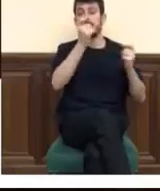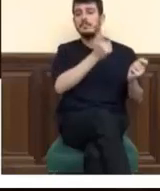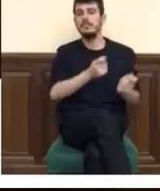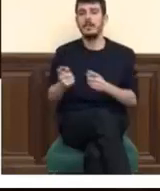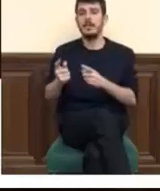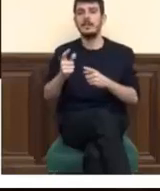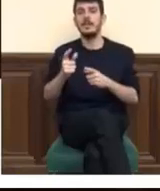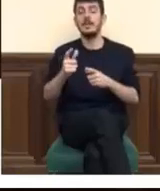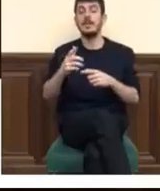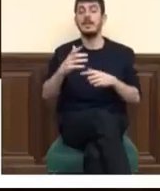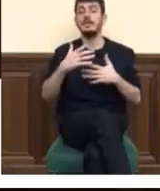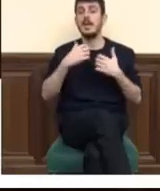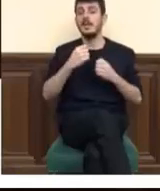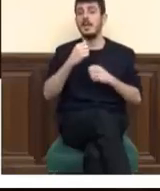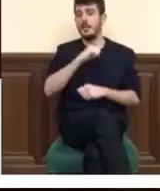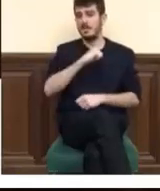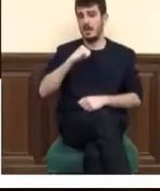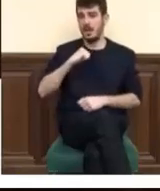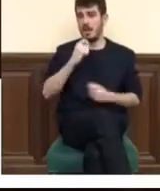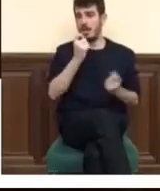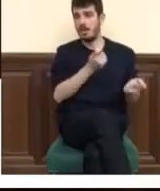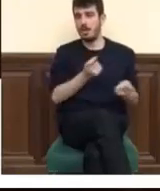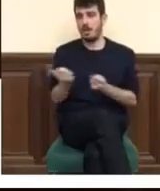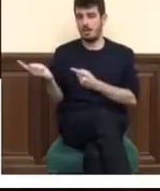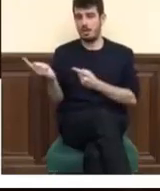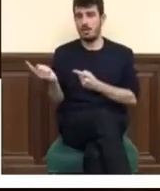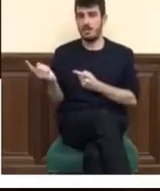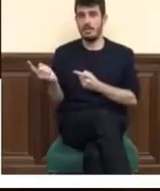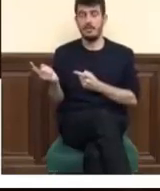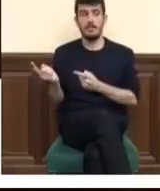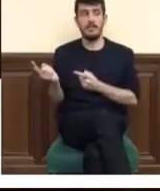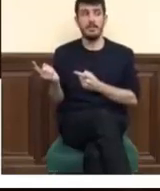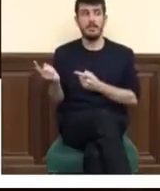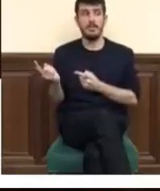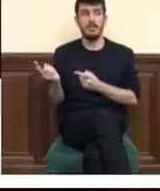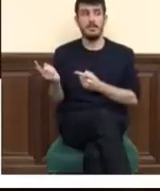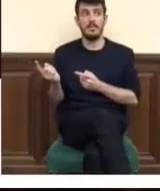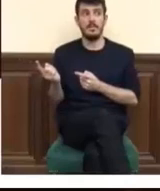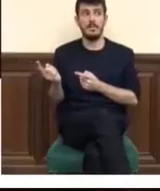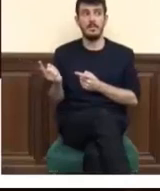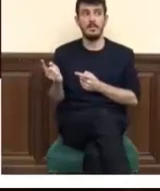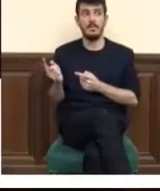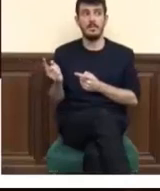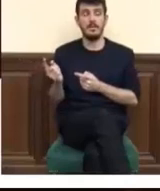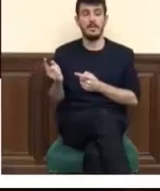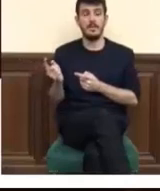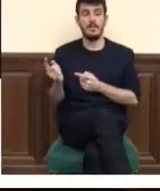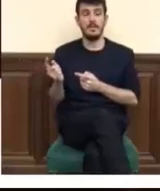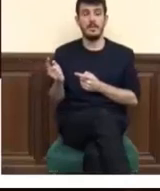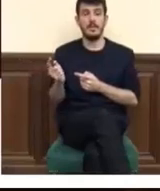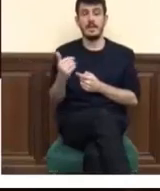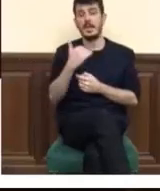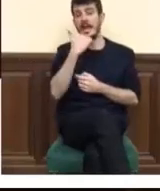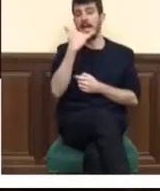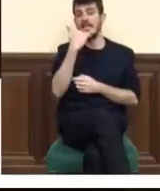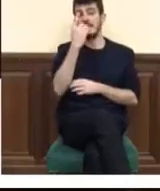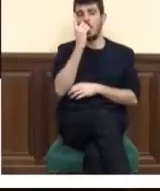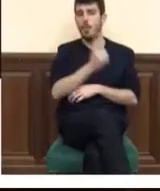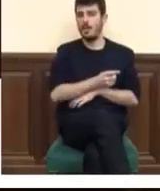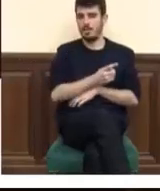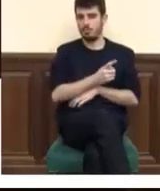sanidad privada, a clínicas privadas. Derivando y prácticamente